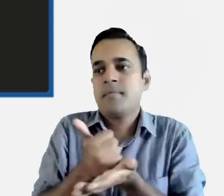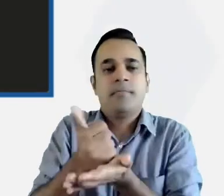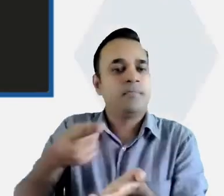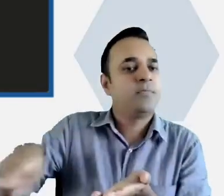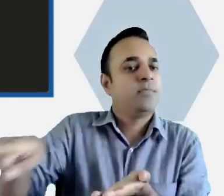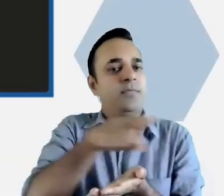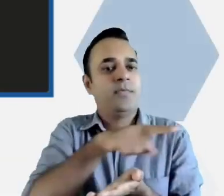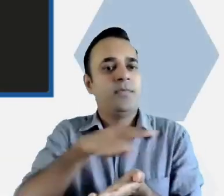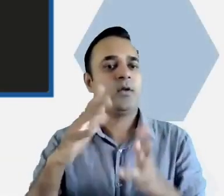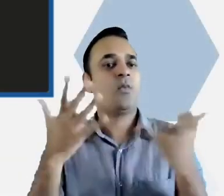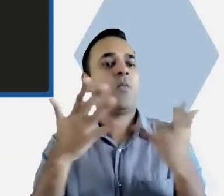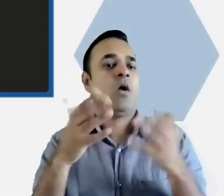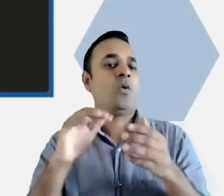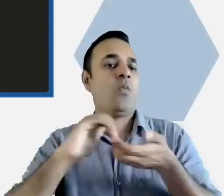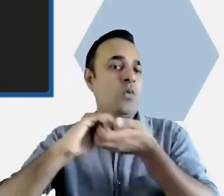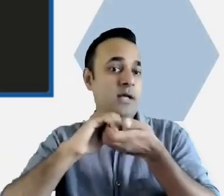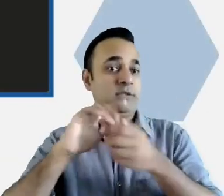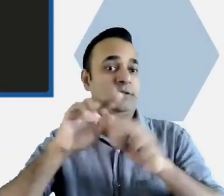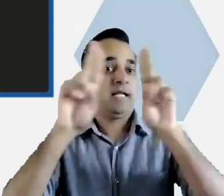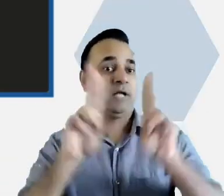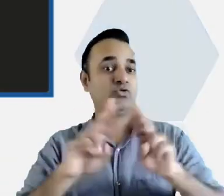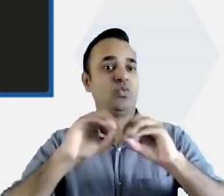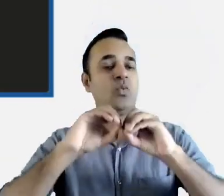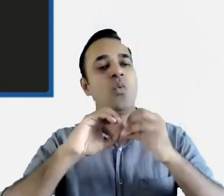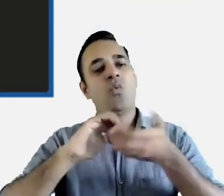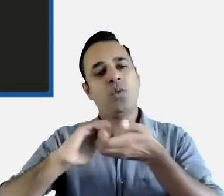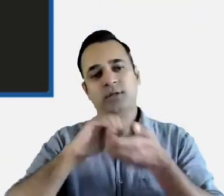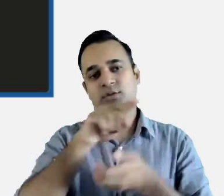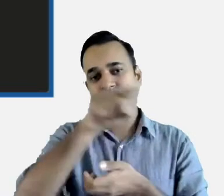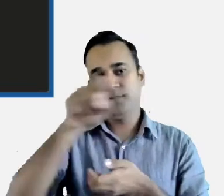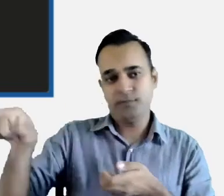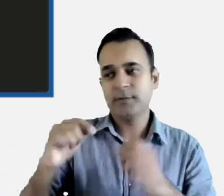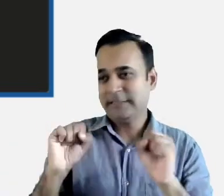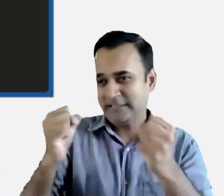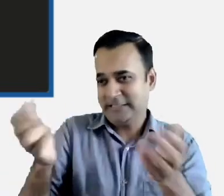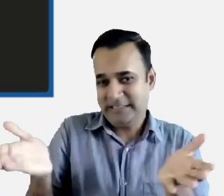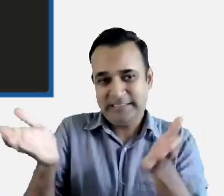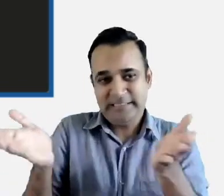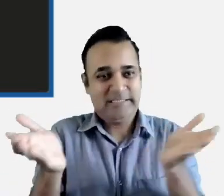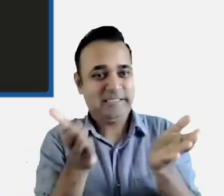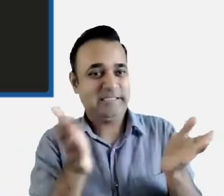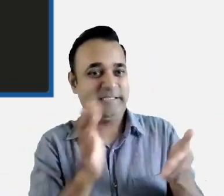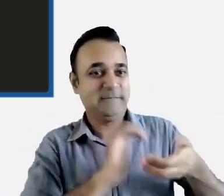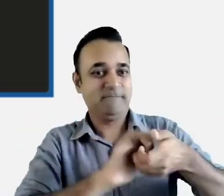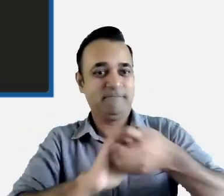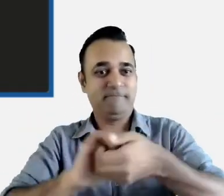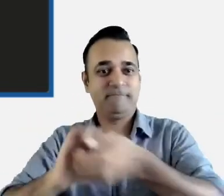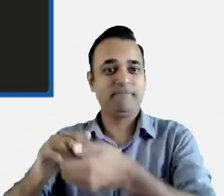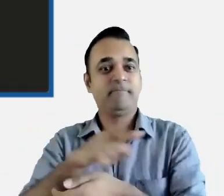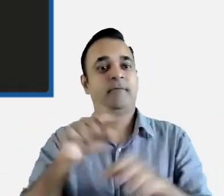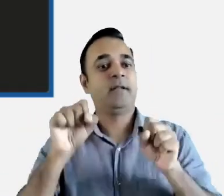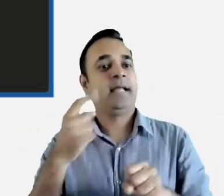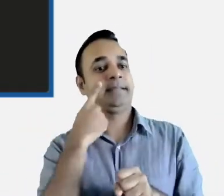llamamos soluciones de asistencia técnica con enfoque estratégico, para comprender las